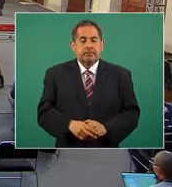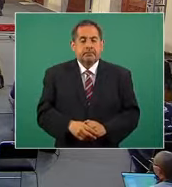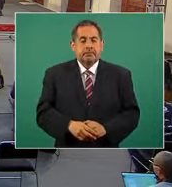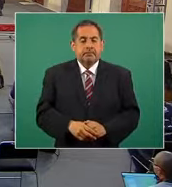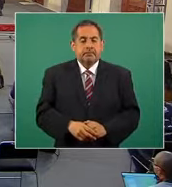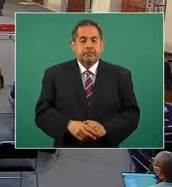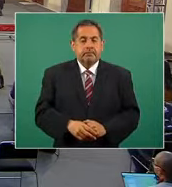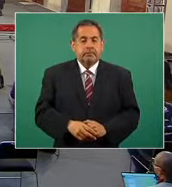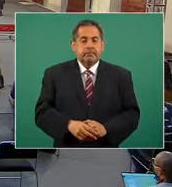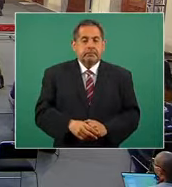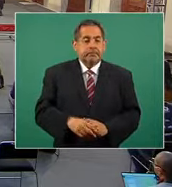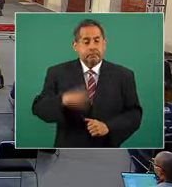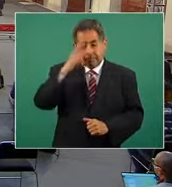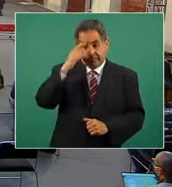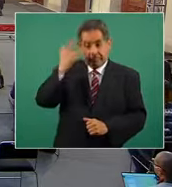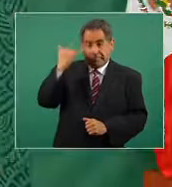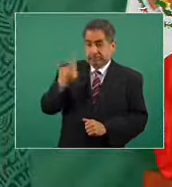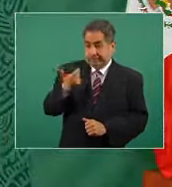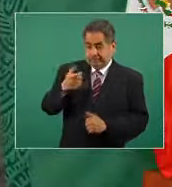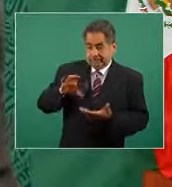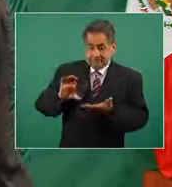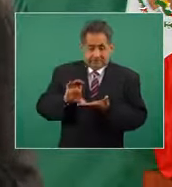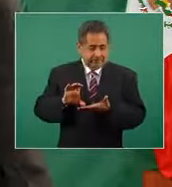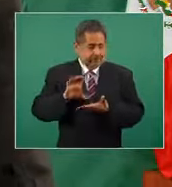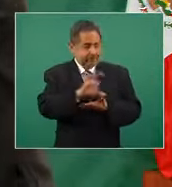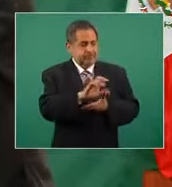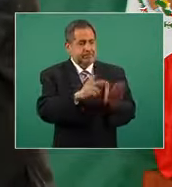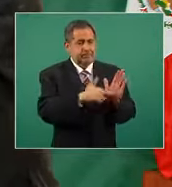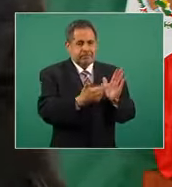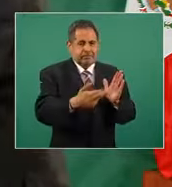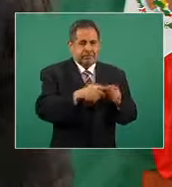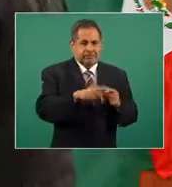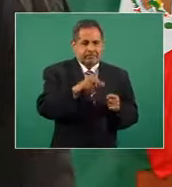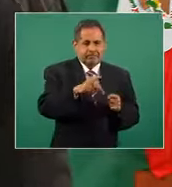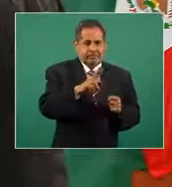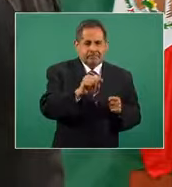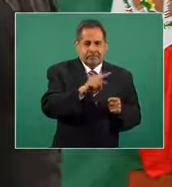Con el subsidio a las revistas de Krause y Camín